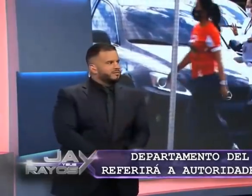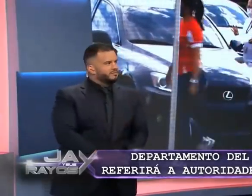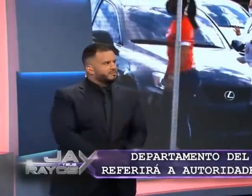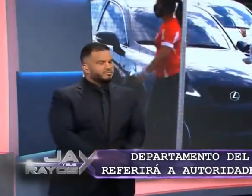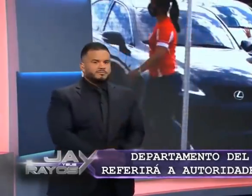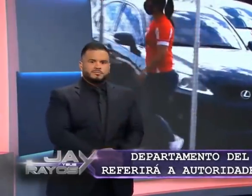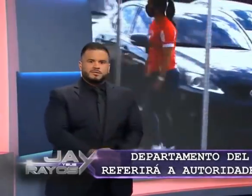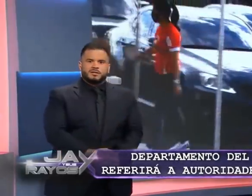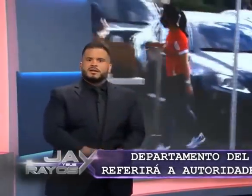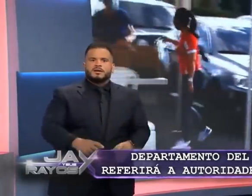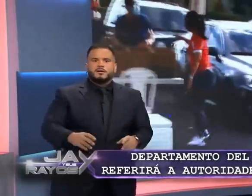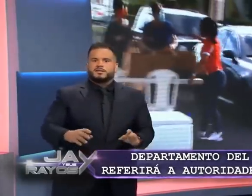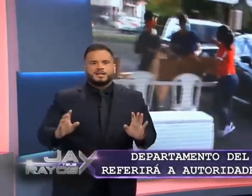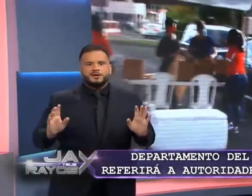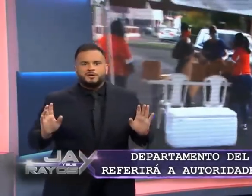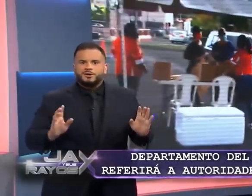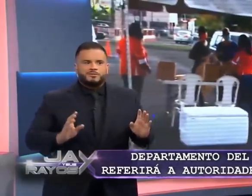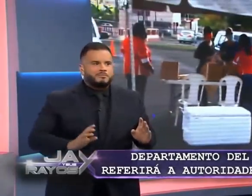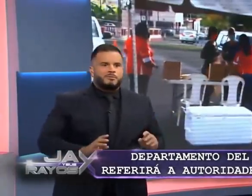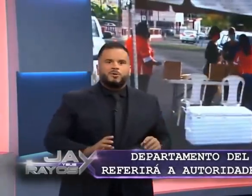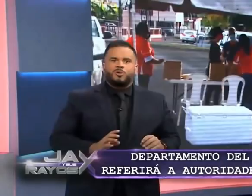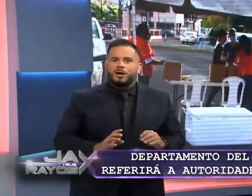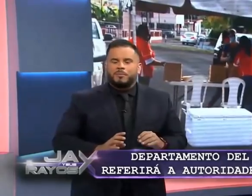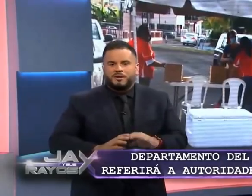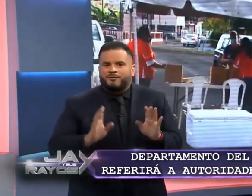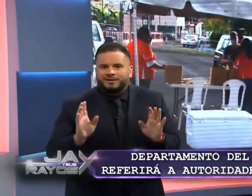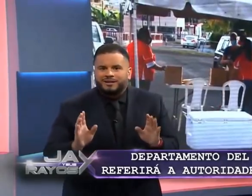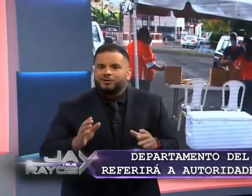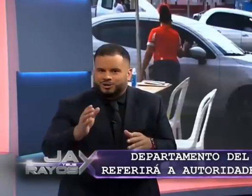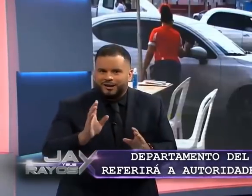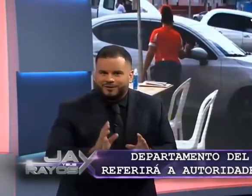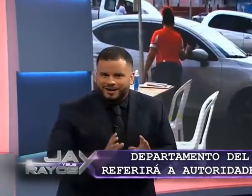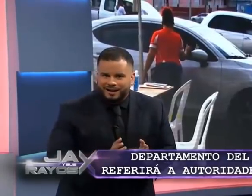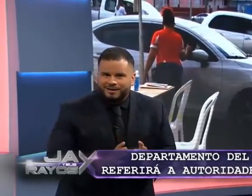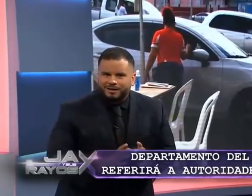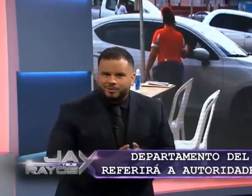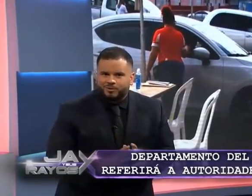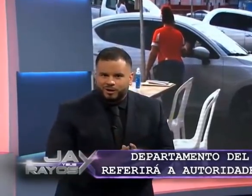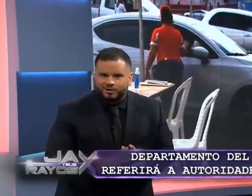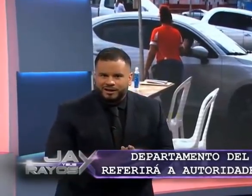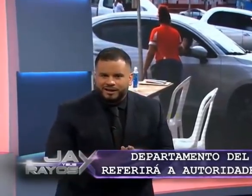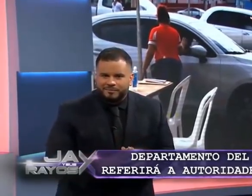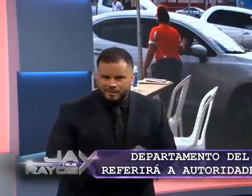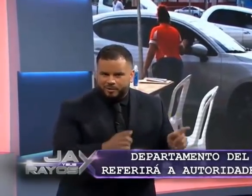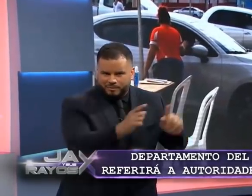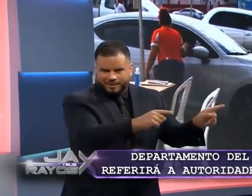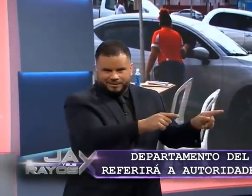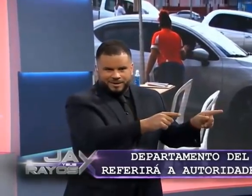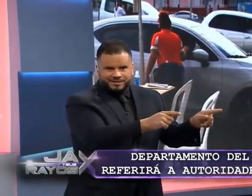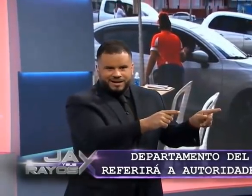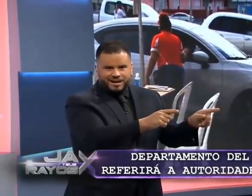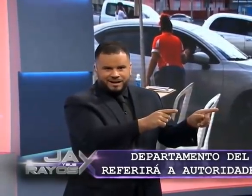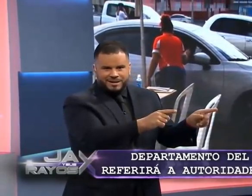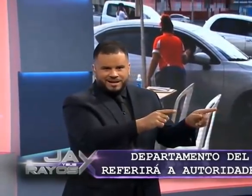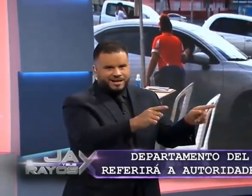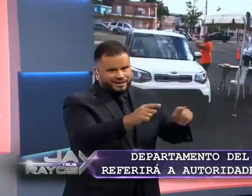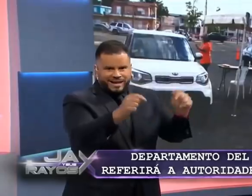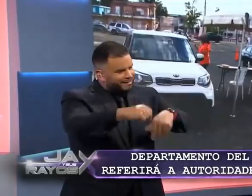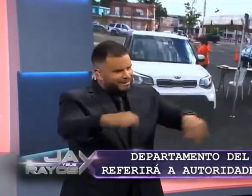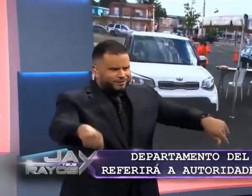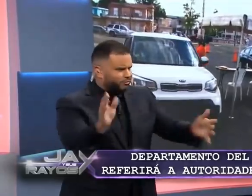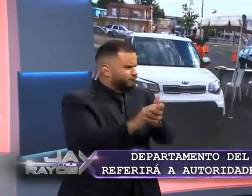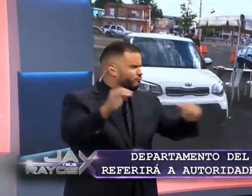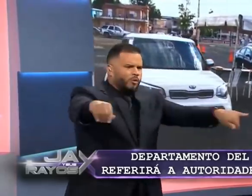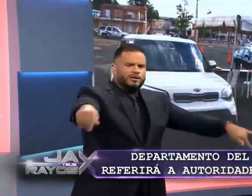aprobaron el PUA. Secretario, bien fácil. Usted era el fiscal, ¿verdad? El procurador de... Porque para meter presa al